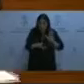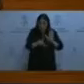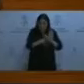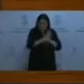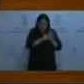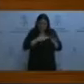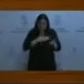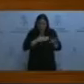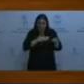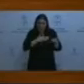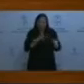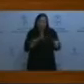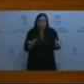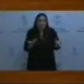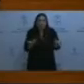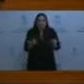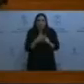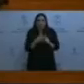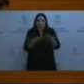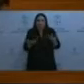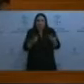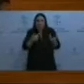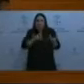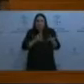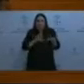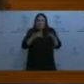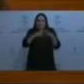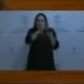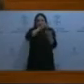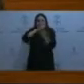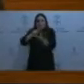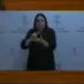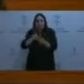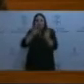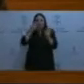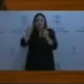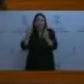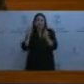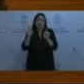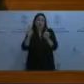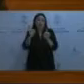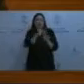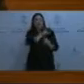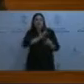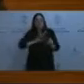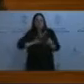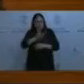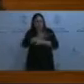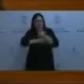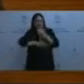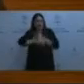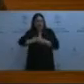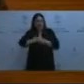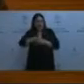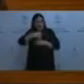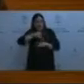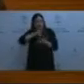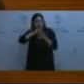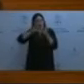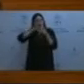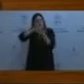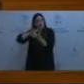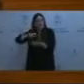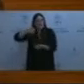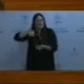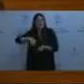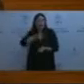esperar? Nuestro grupo se ha reunido en varias ocasiones con docentes interinos con discapacidad, lo que, por cierto, usted no ha hecho, a pesar de haber